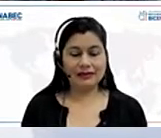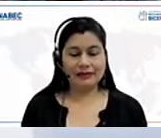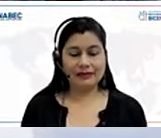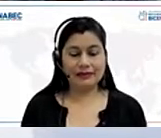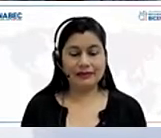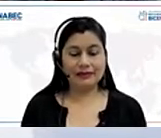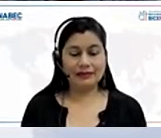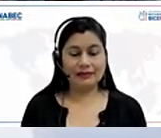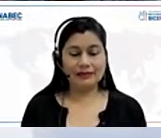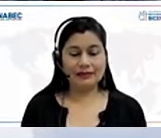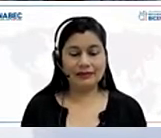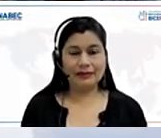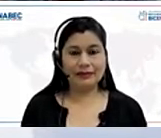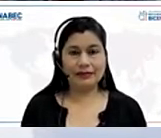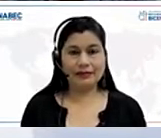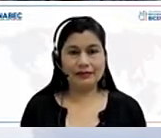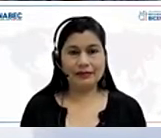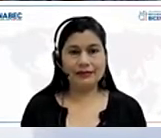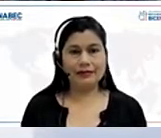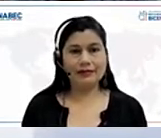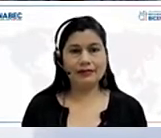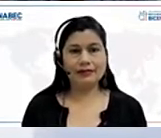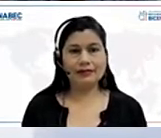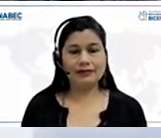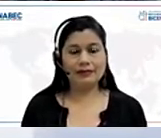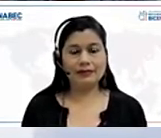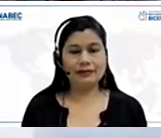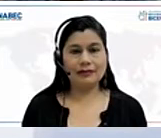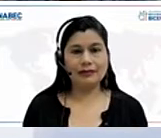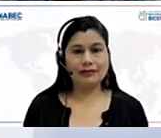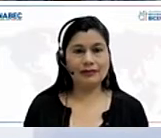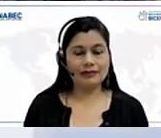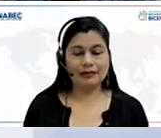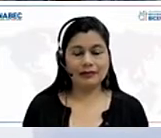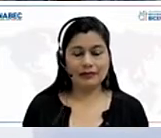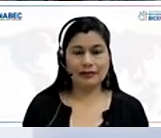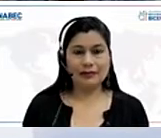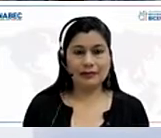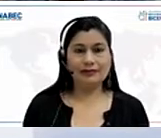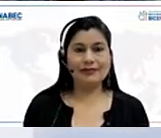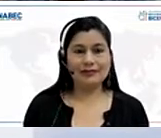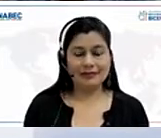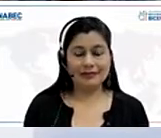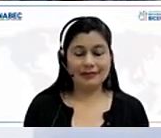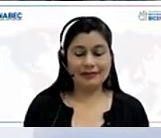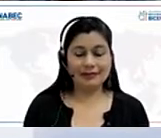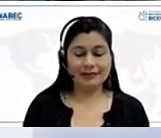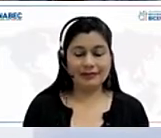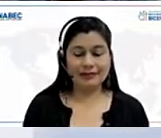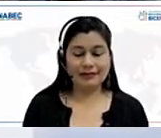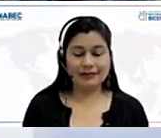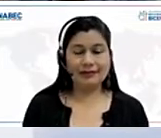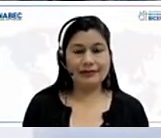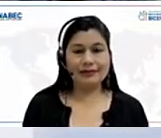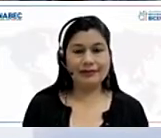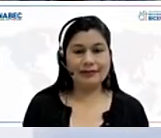más o menos de un año, año y medio, recién uno inicia la maestría o el doctorado, que es de